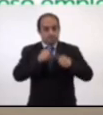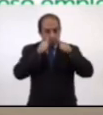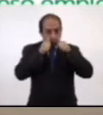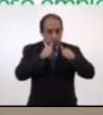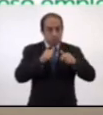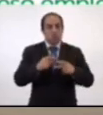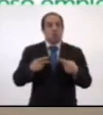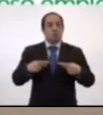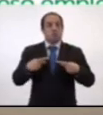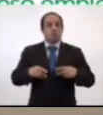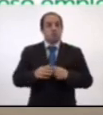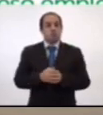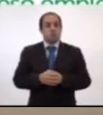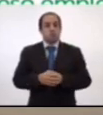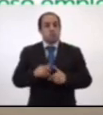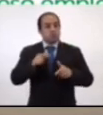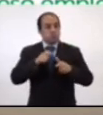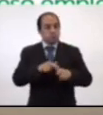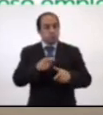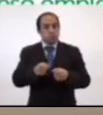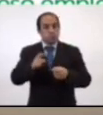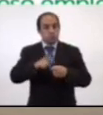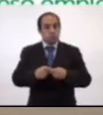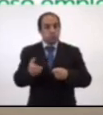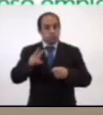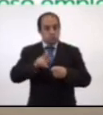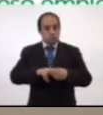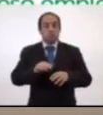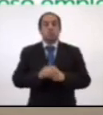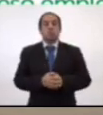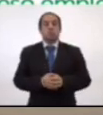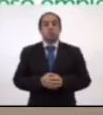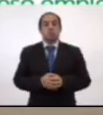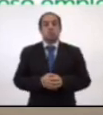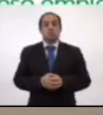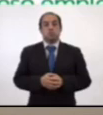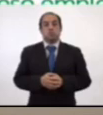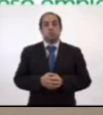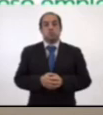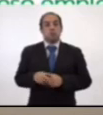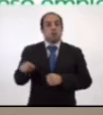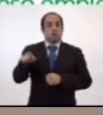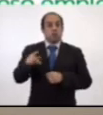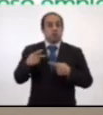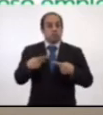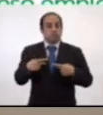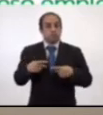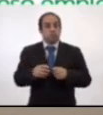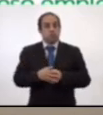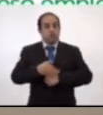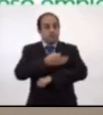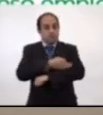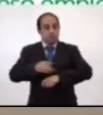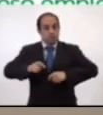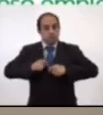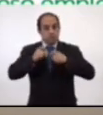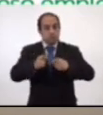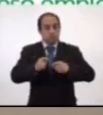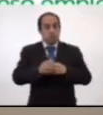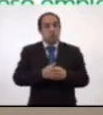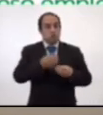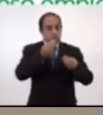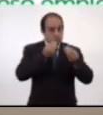las personas que se encuentran aún hospitalizadas, en las que adicionalmente a los familiares proveemos medidas